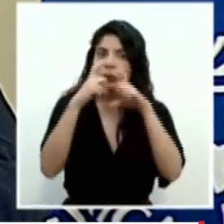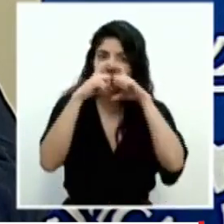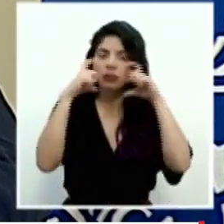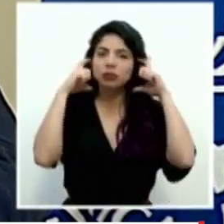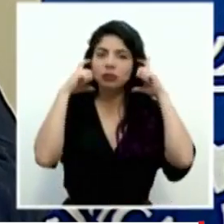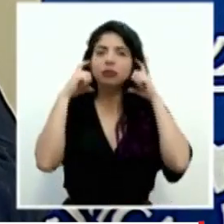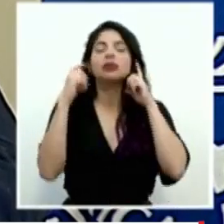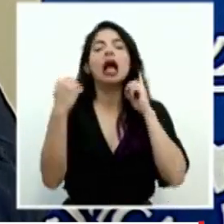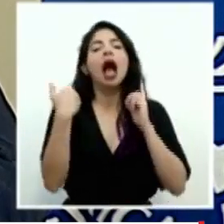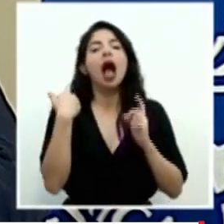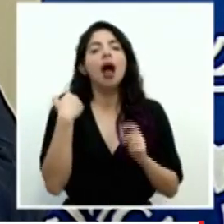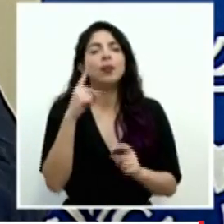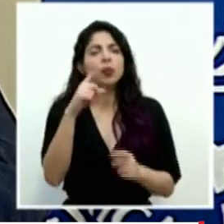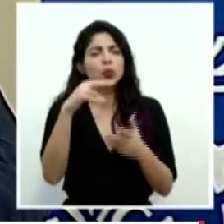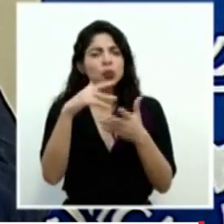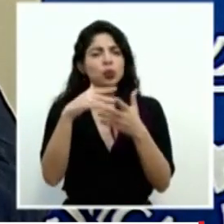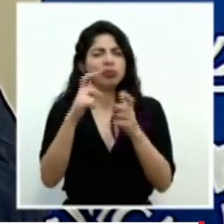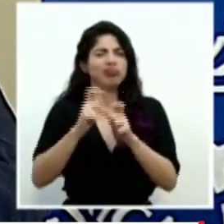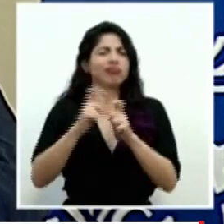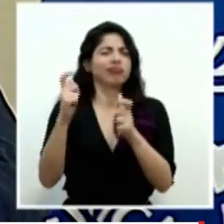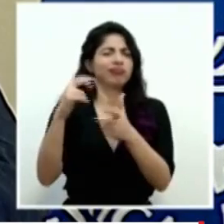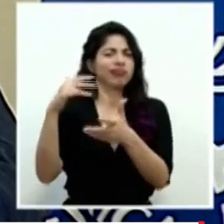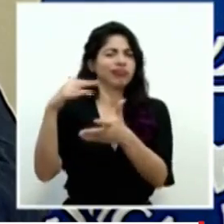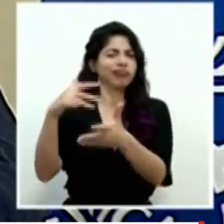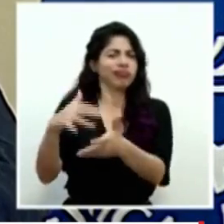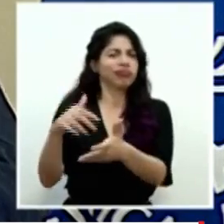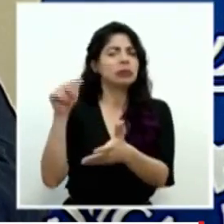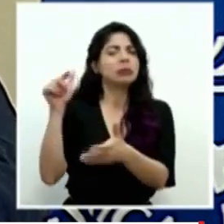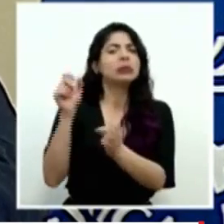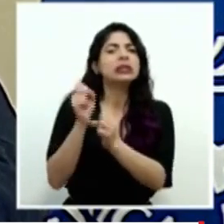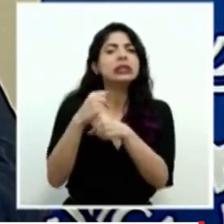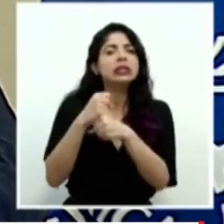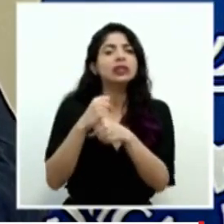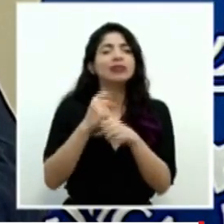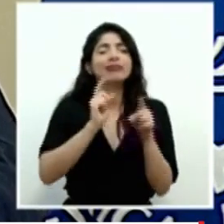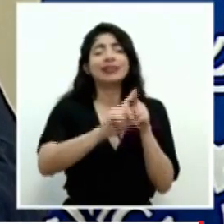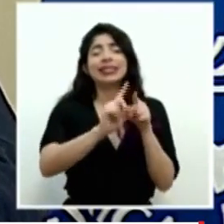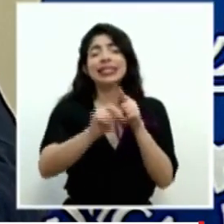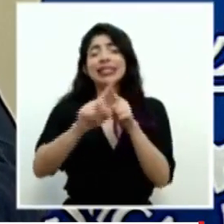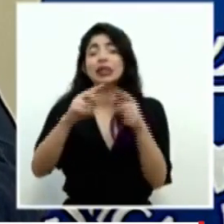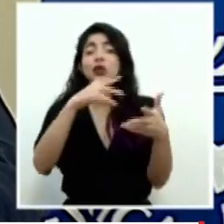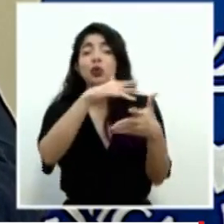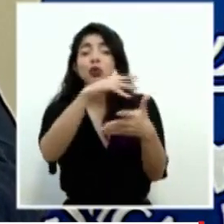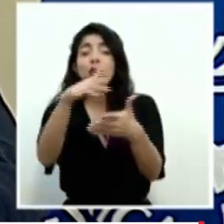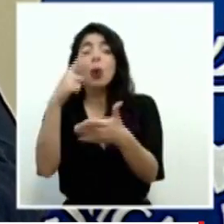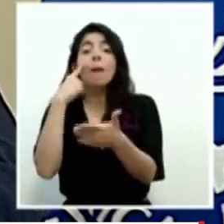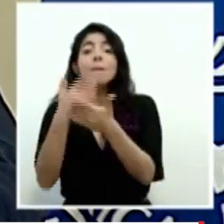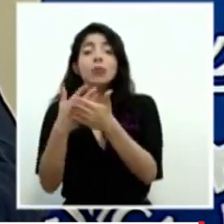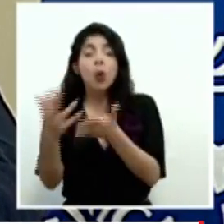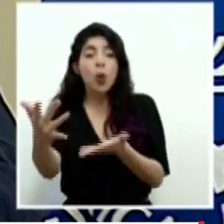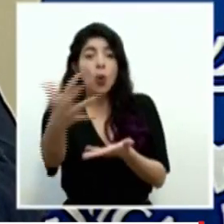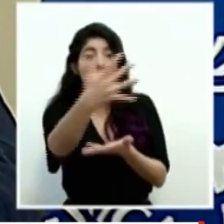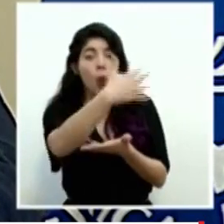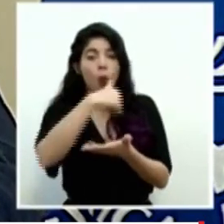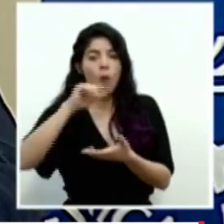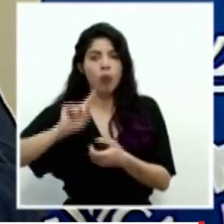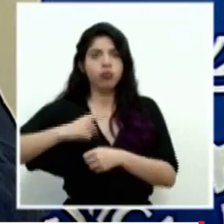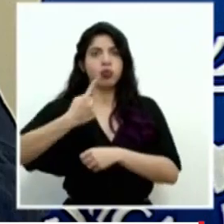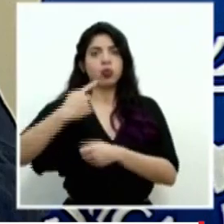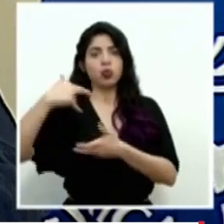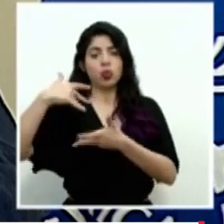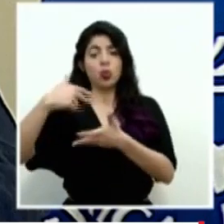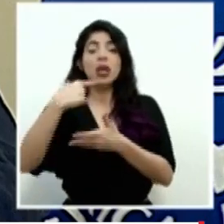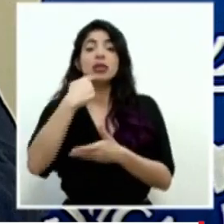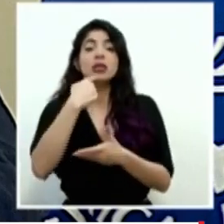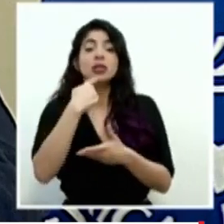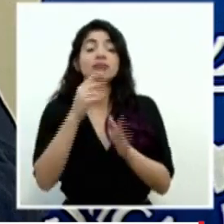Hay un estudio muy grande que se hizo con respecto a todos los estudios que han ido arrojando la evidencia, y se estima que